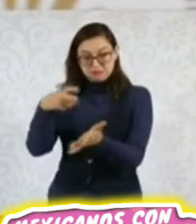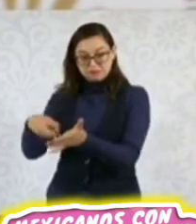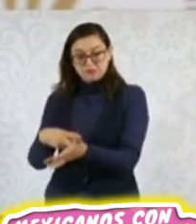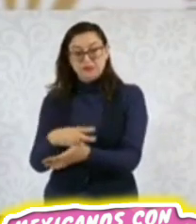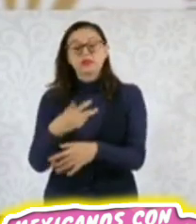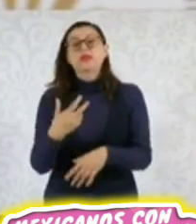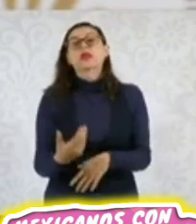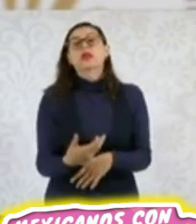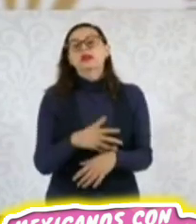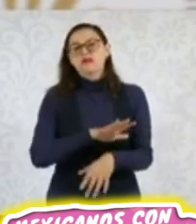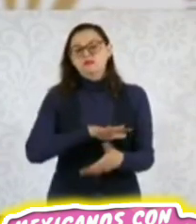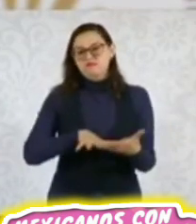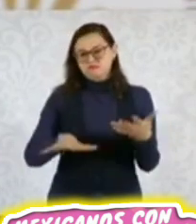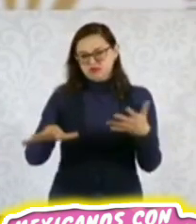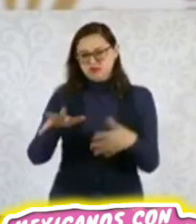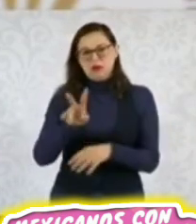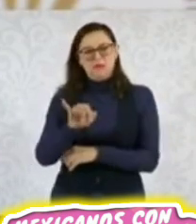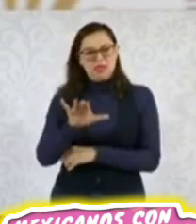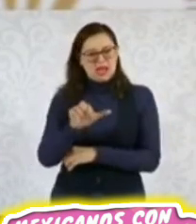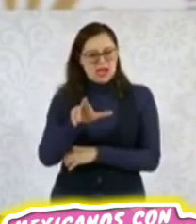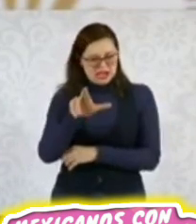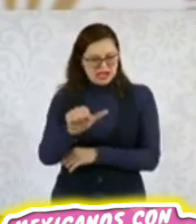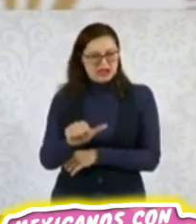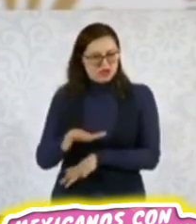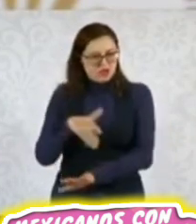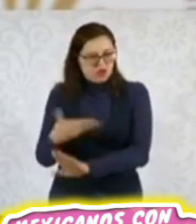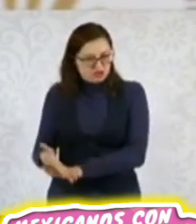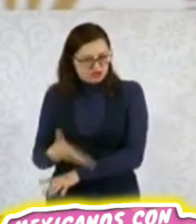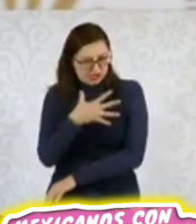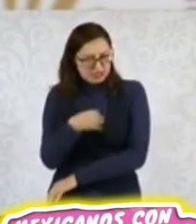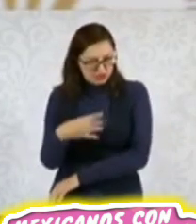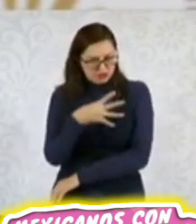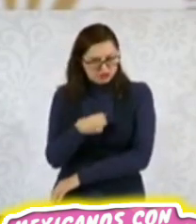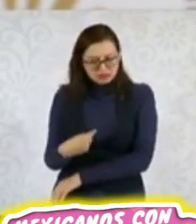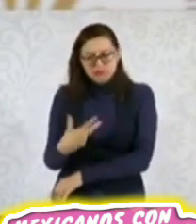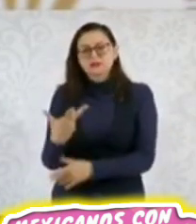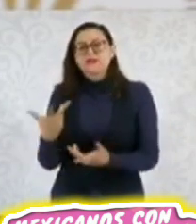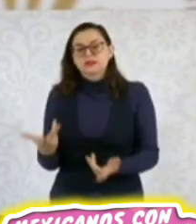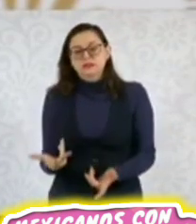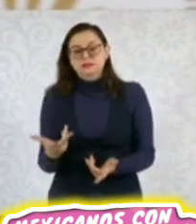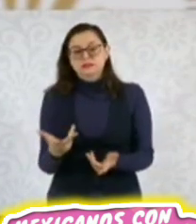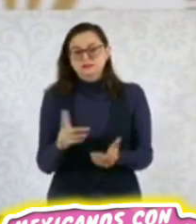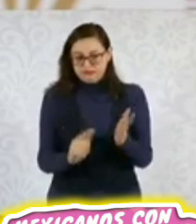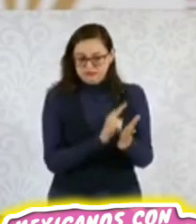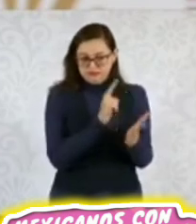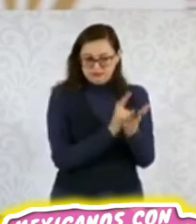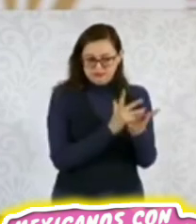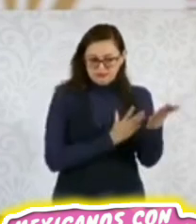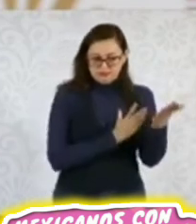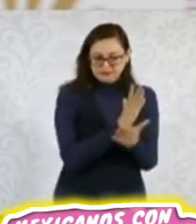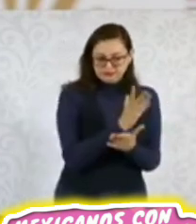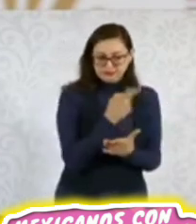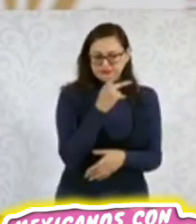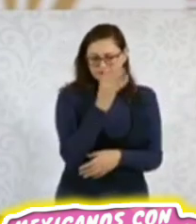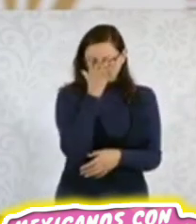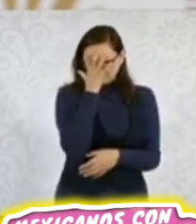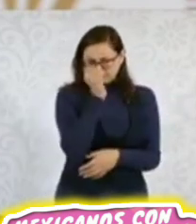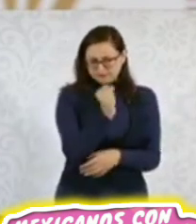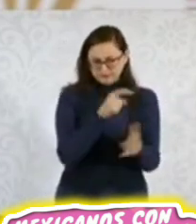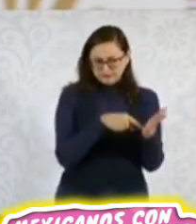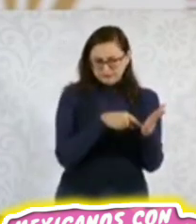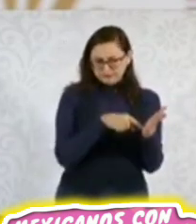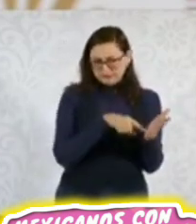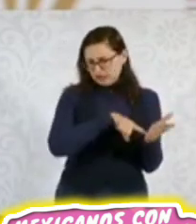violencia vicaria, donde la tenemos bien definida en la Ley de Acceso, pero con una definición distinta en